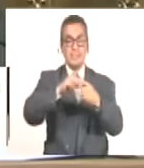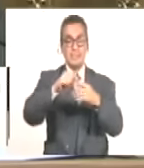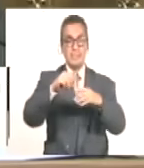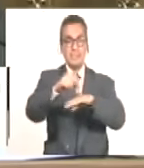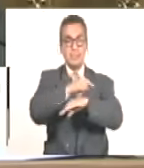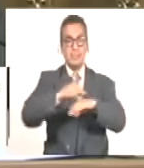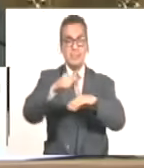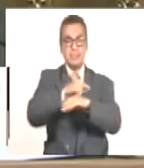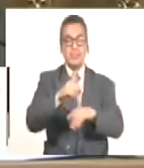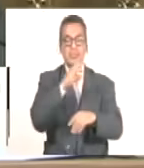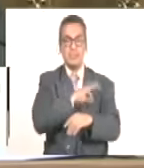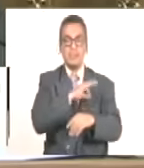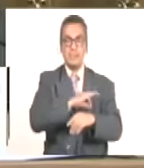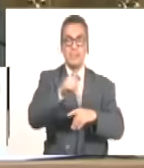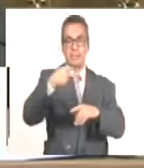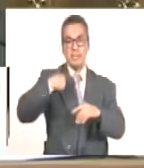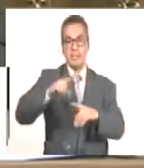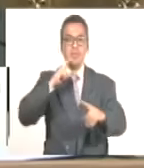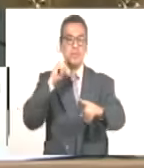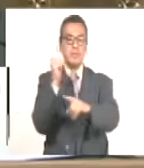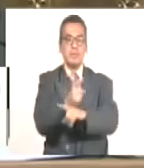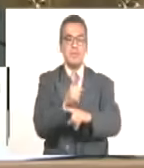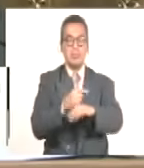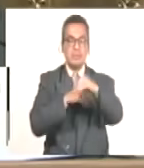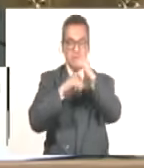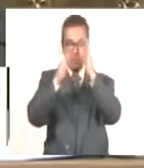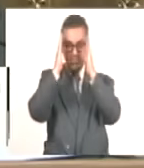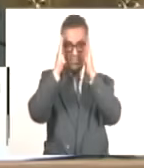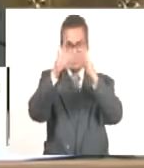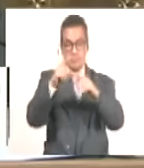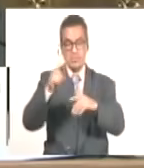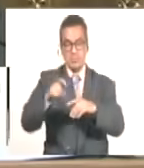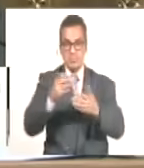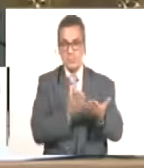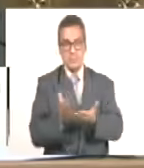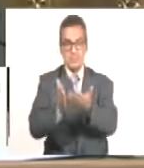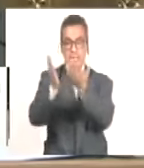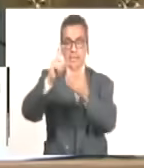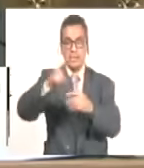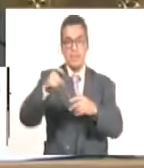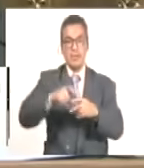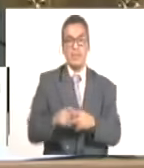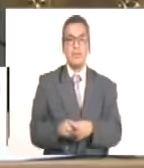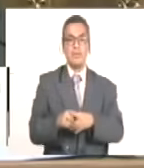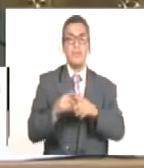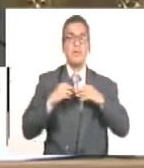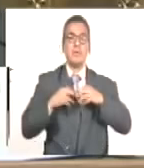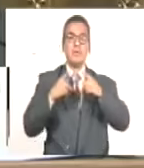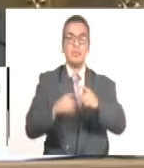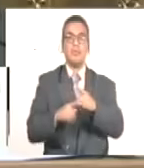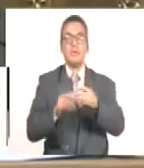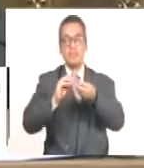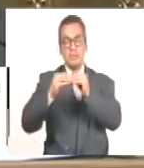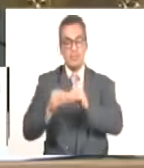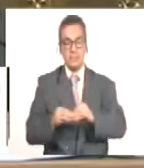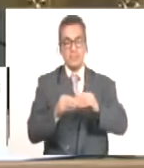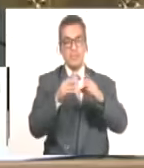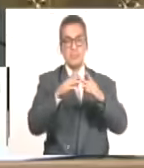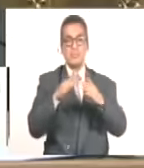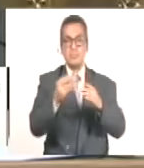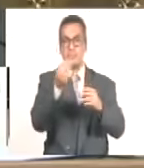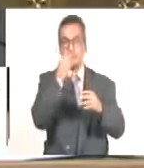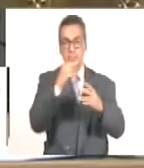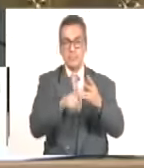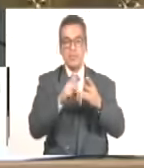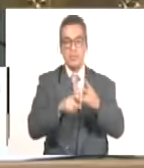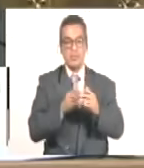la sociedad, quienes tienen la obligación de prestar los servicios requeridos por estas personas, tales como los de salud, de rehabilitación y habilitación, de